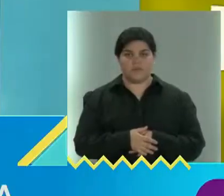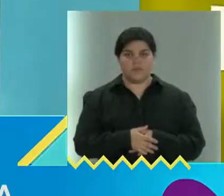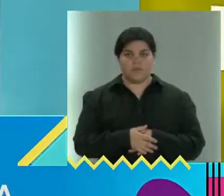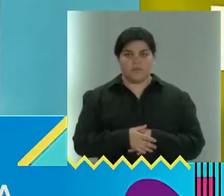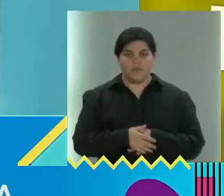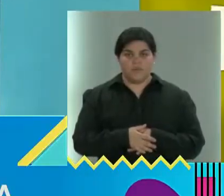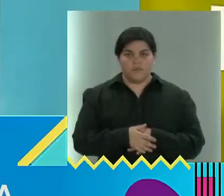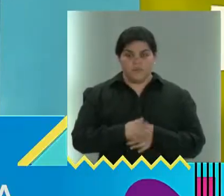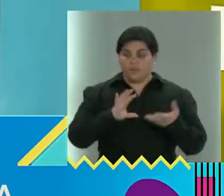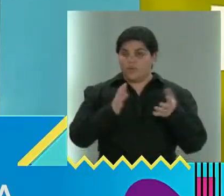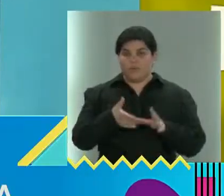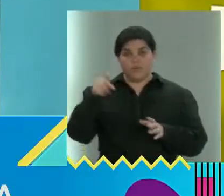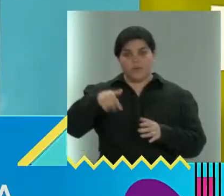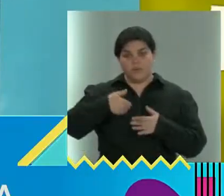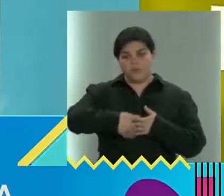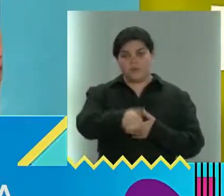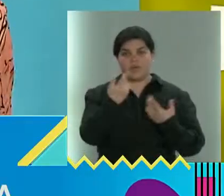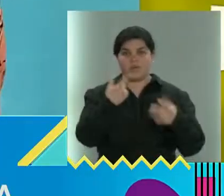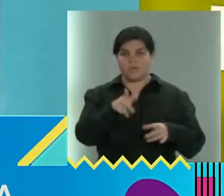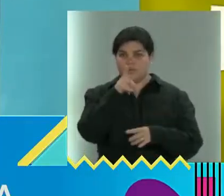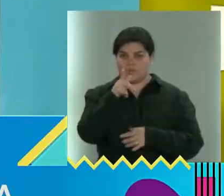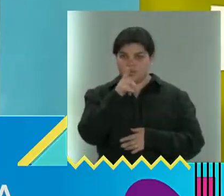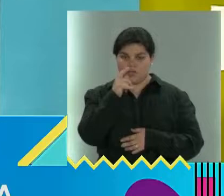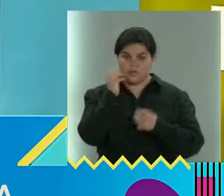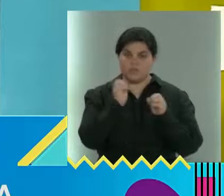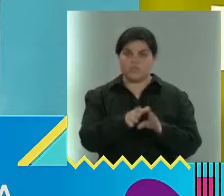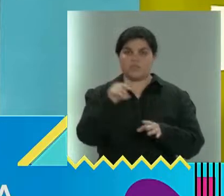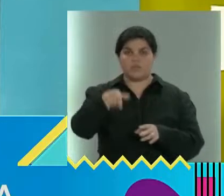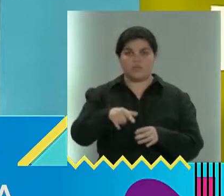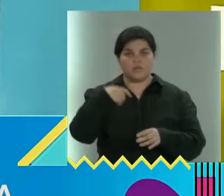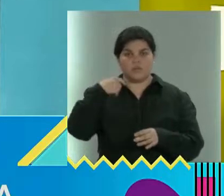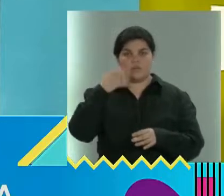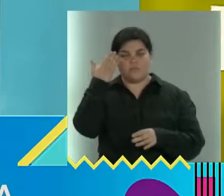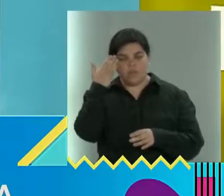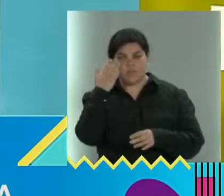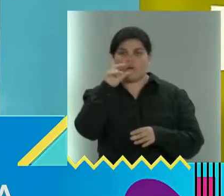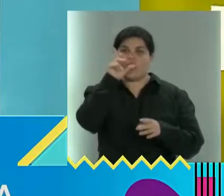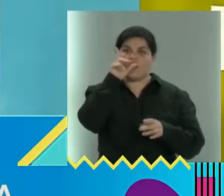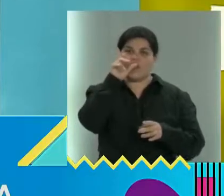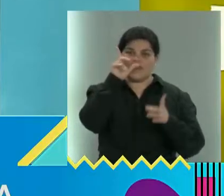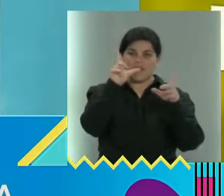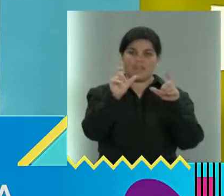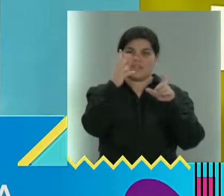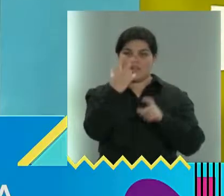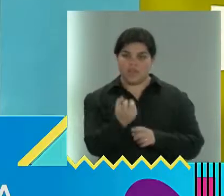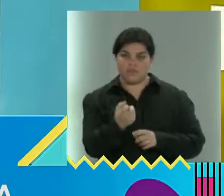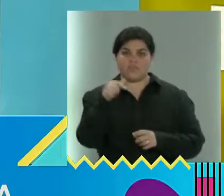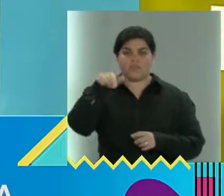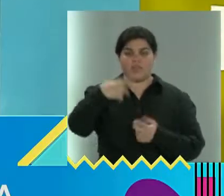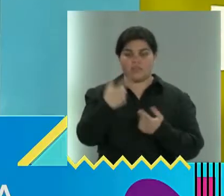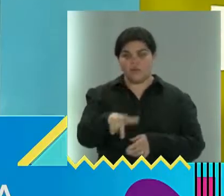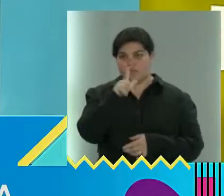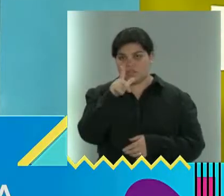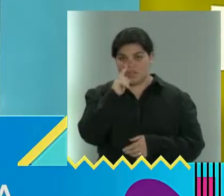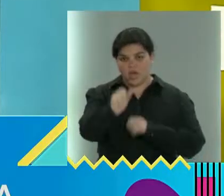De esta manera comenzamos Distintos Parecidos. Te invitamos a vos a participar a través de Facebook e Instagram. Vamos a estar como Distintos Parecidos hasta